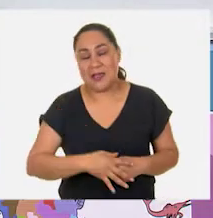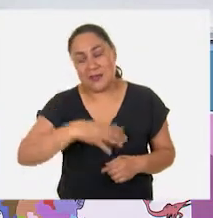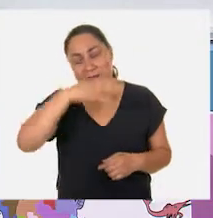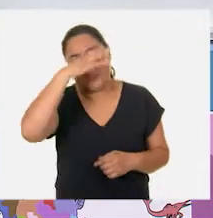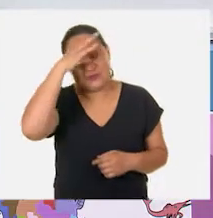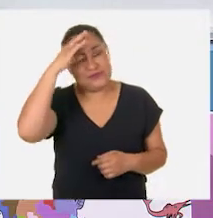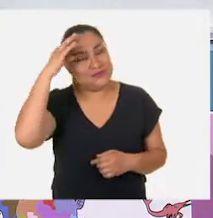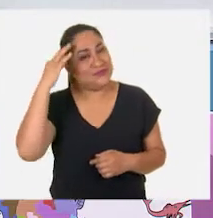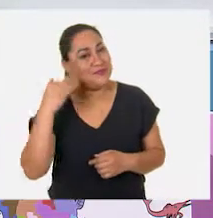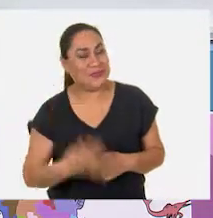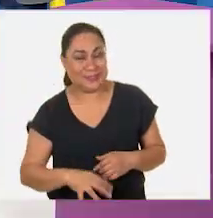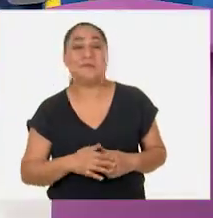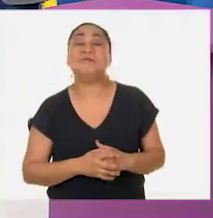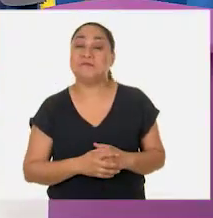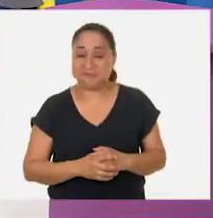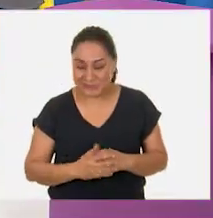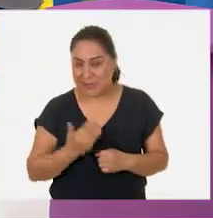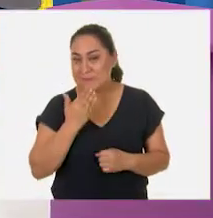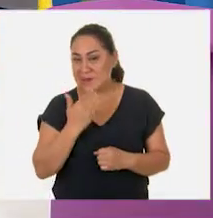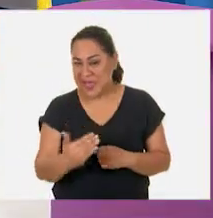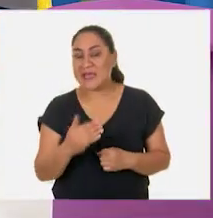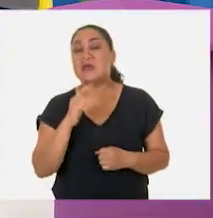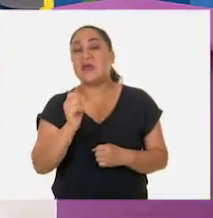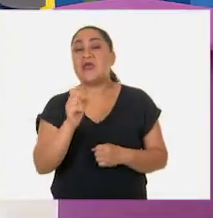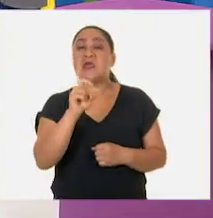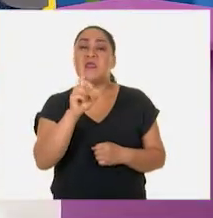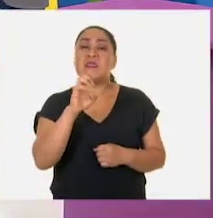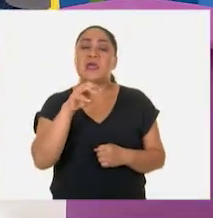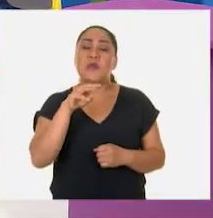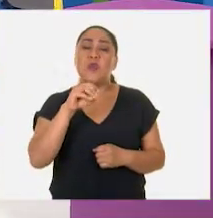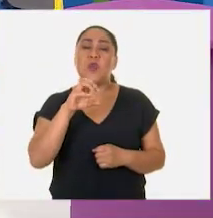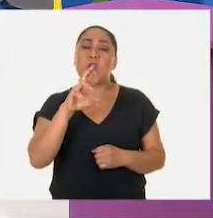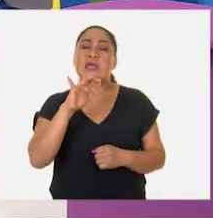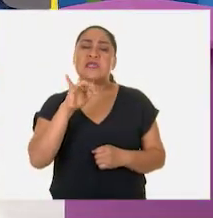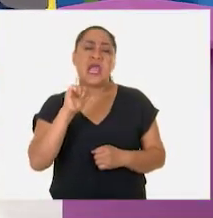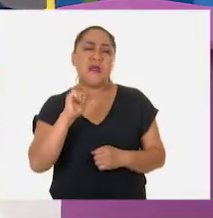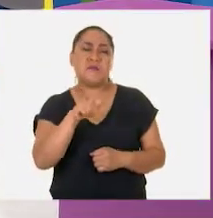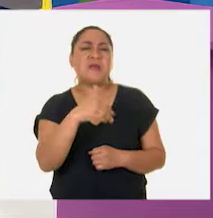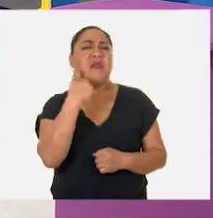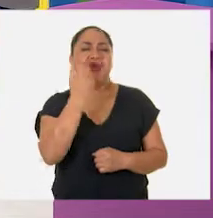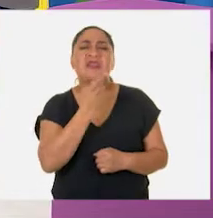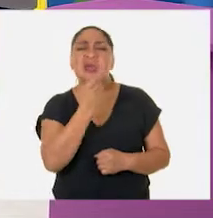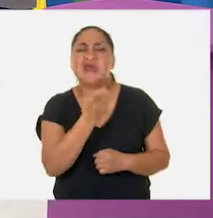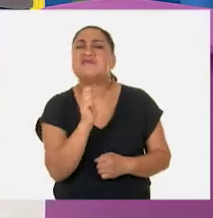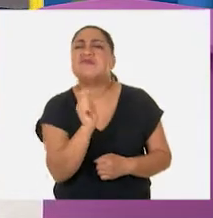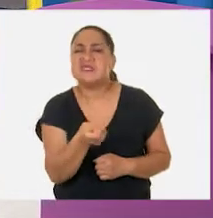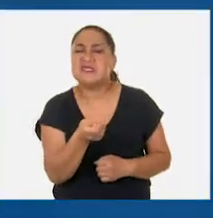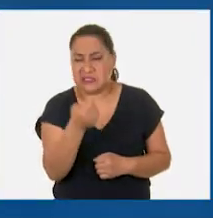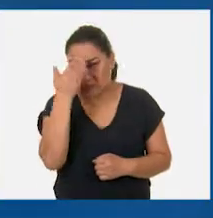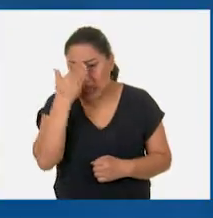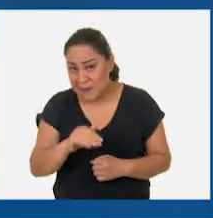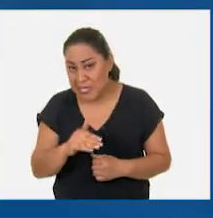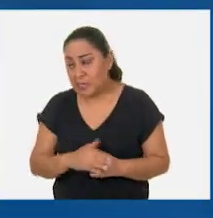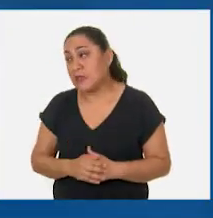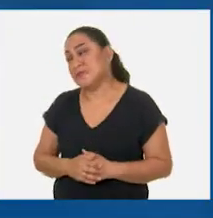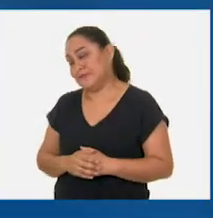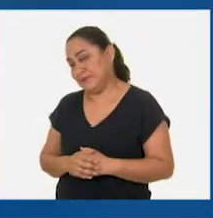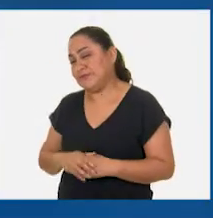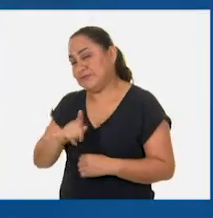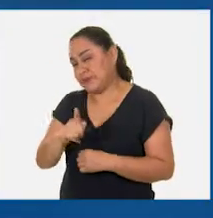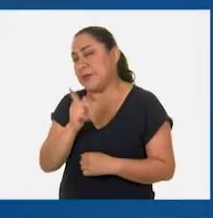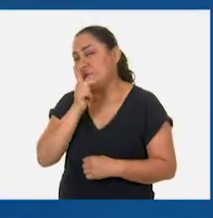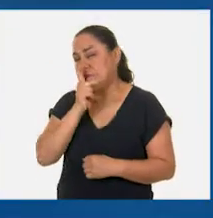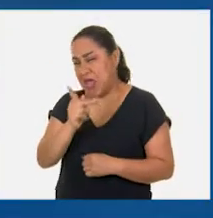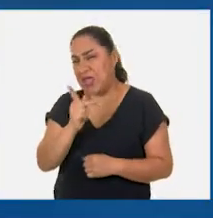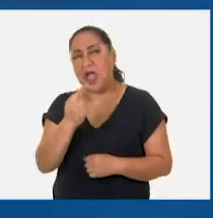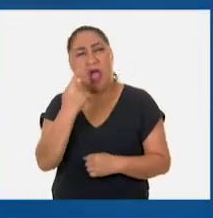Muy bien. Es correcto. Es democracia. ¿Y sabes qué significa esa palabra? Es una palabra que, bueno, es